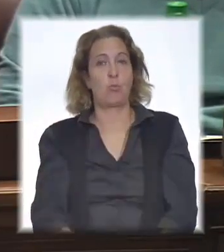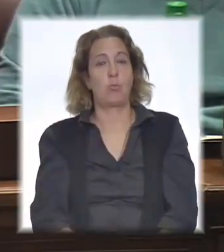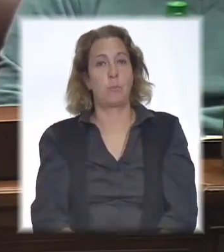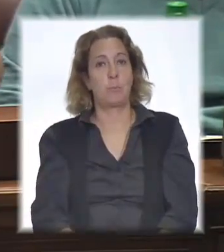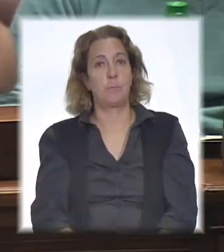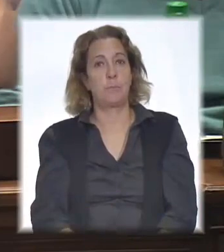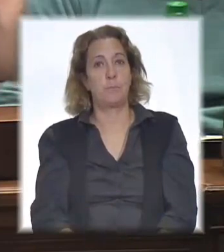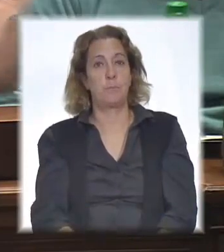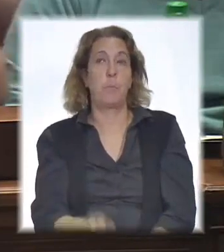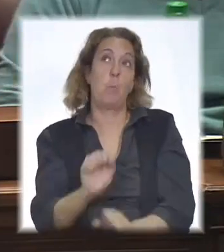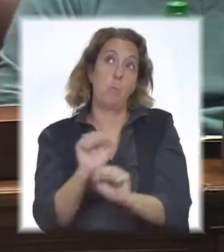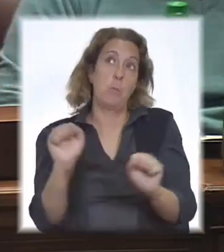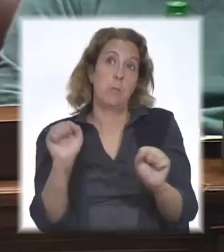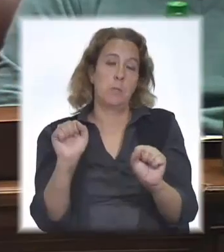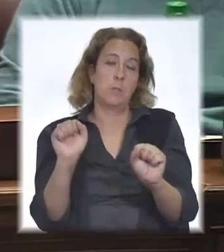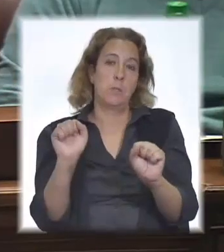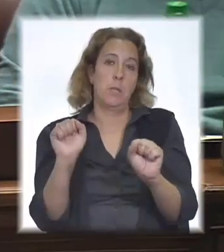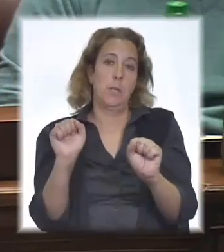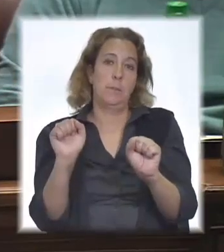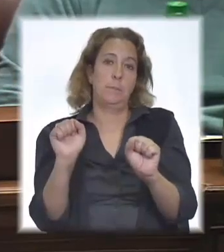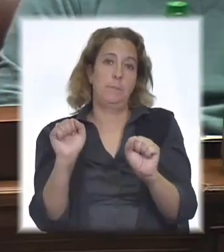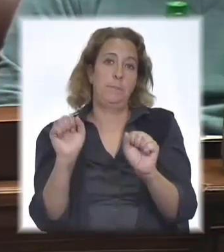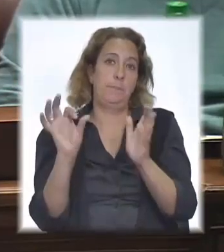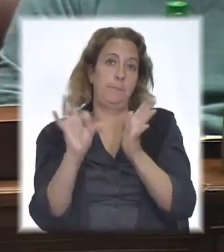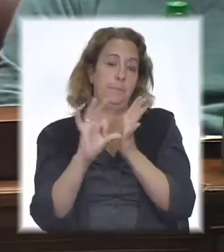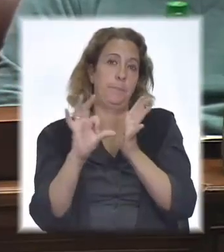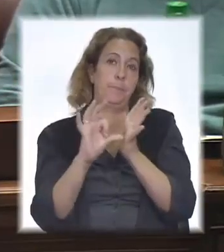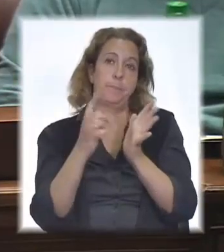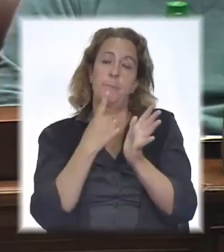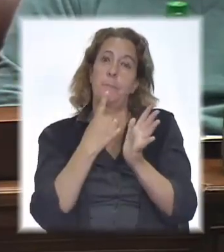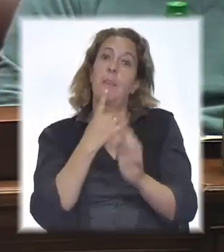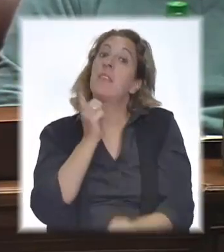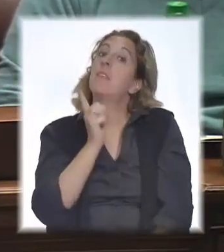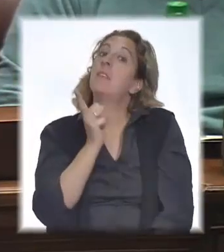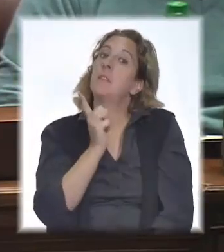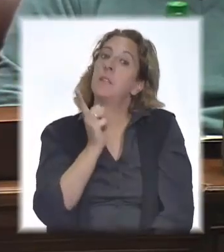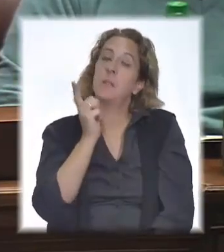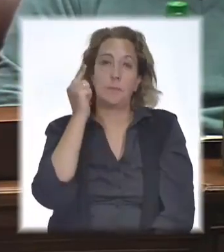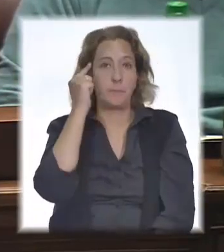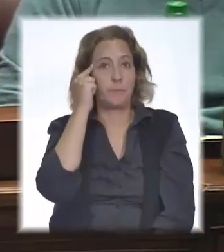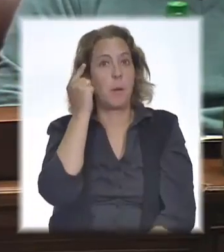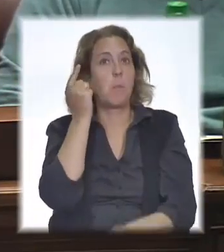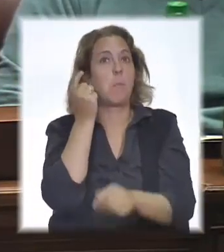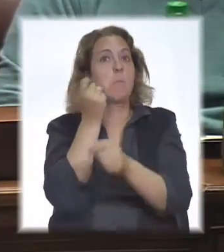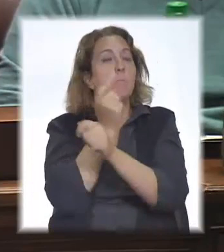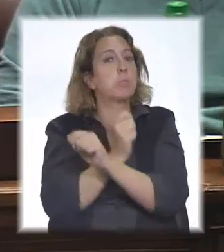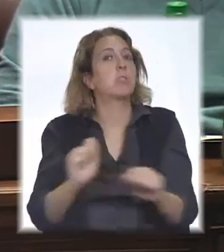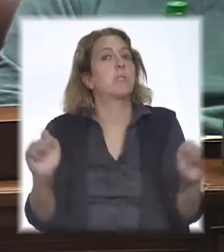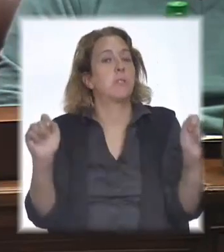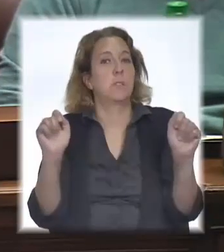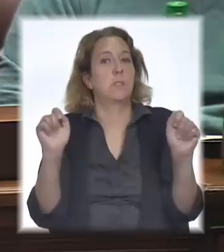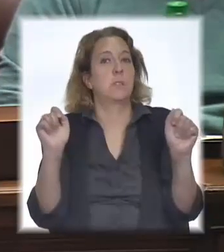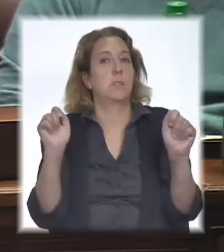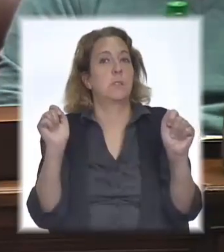y quizás el sistema político debería considerar la posibilidad